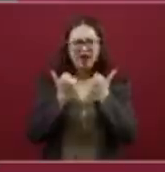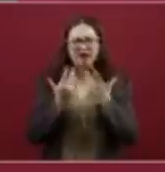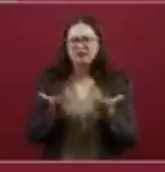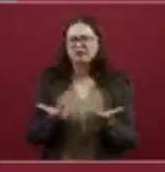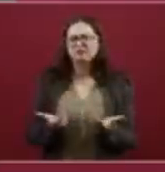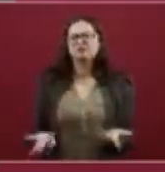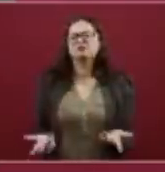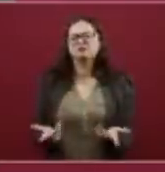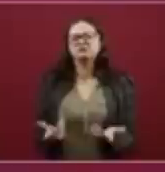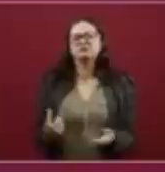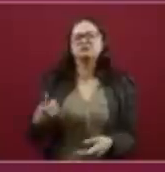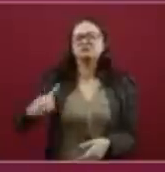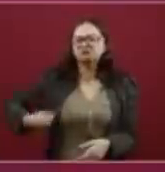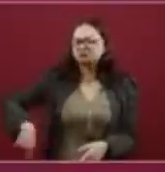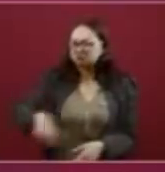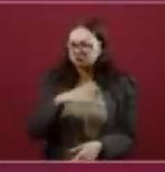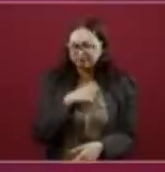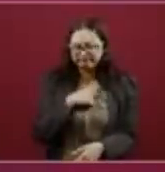vamos